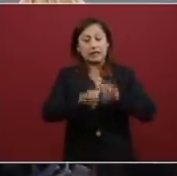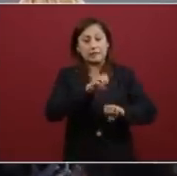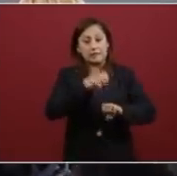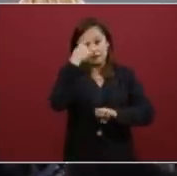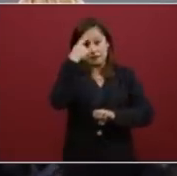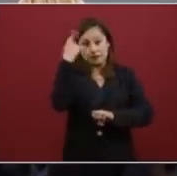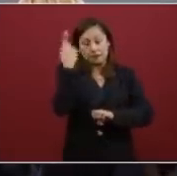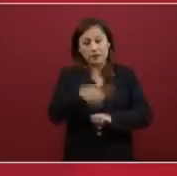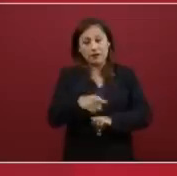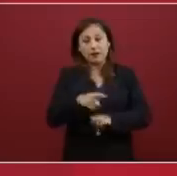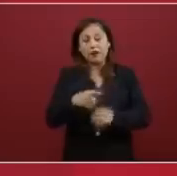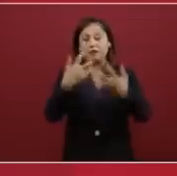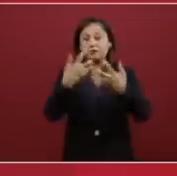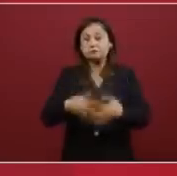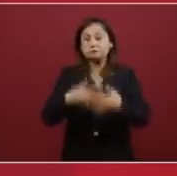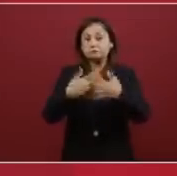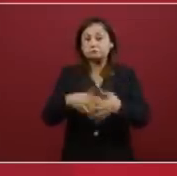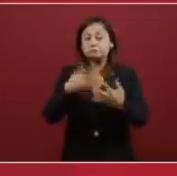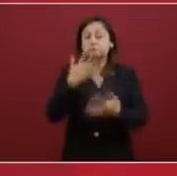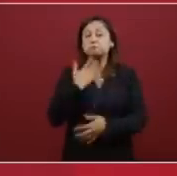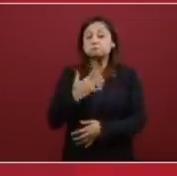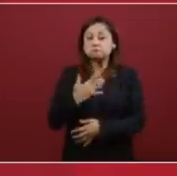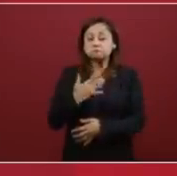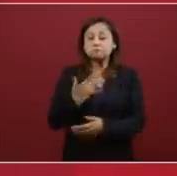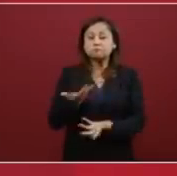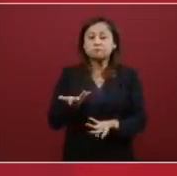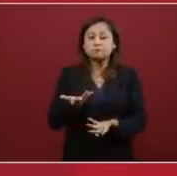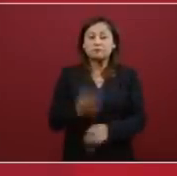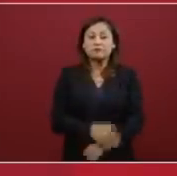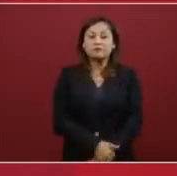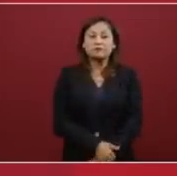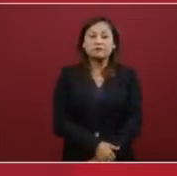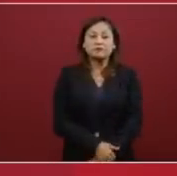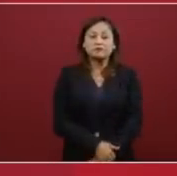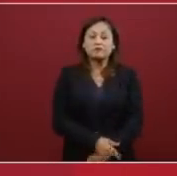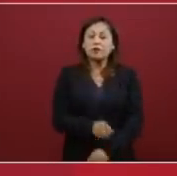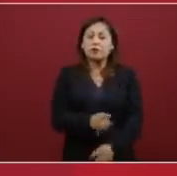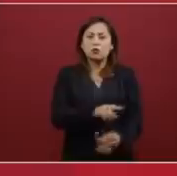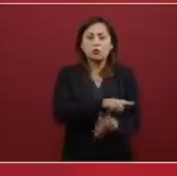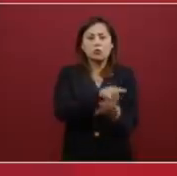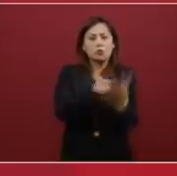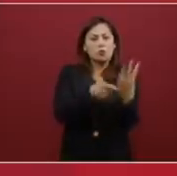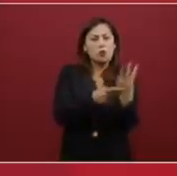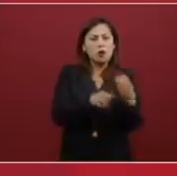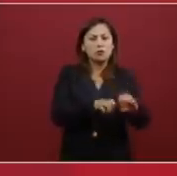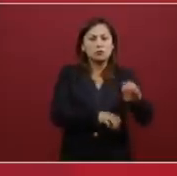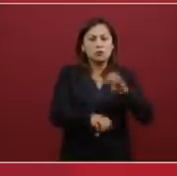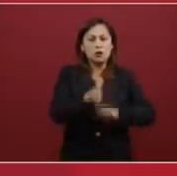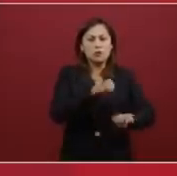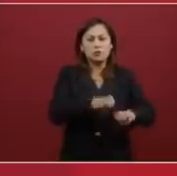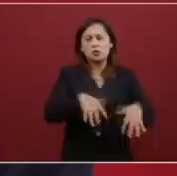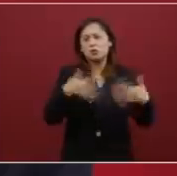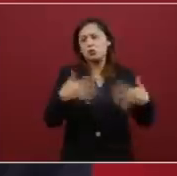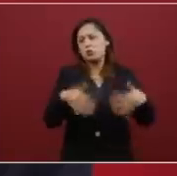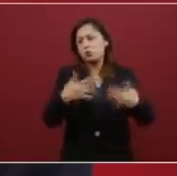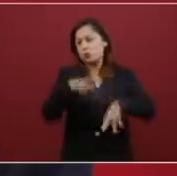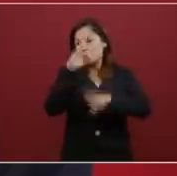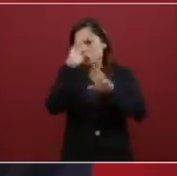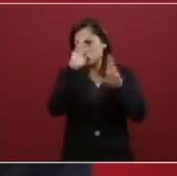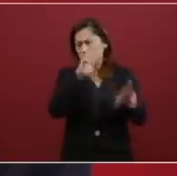empresas son de mucho prestigio a nivel mundial.